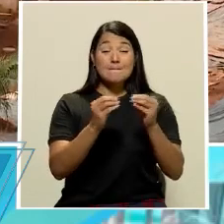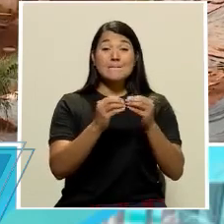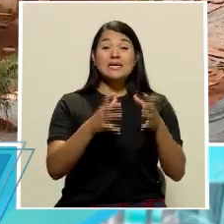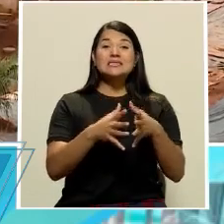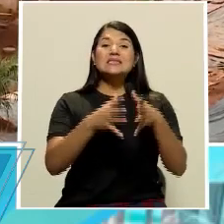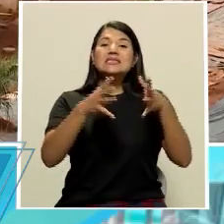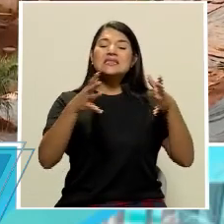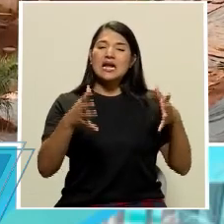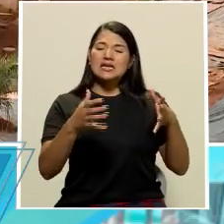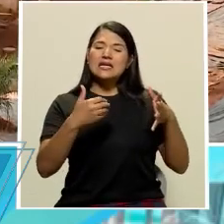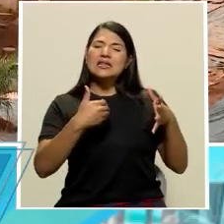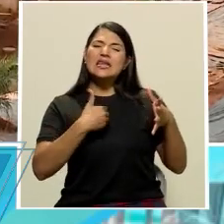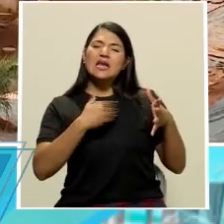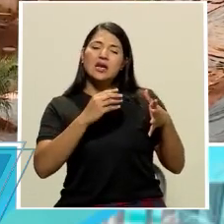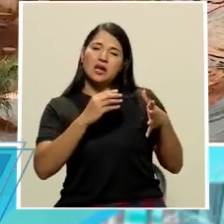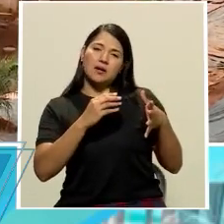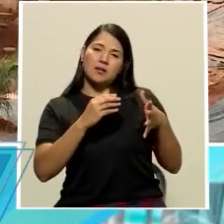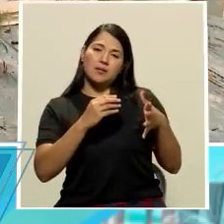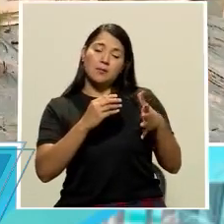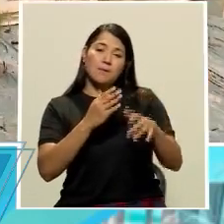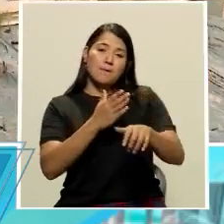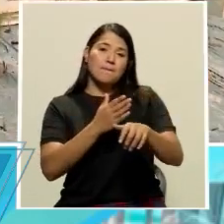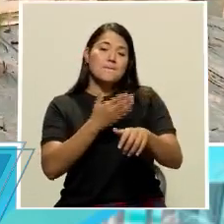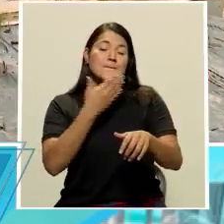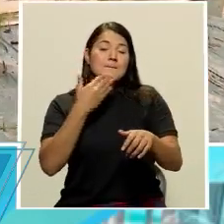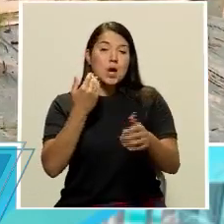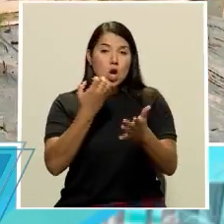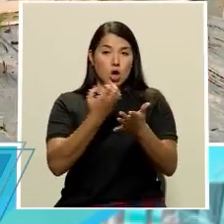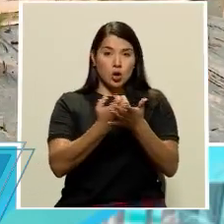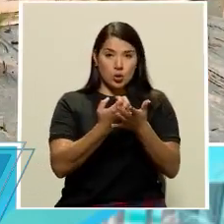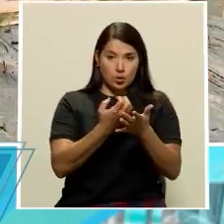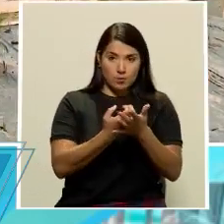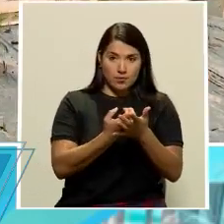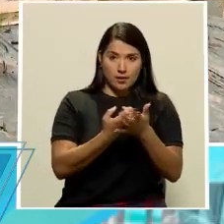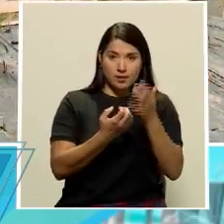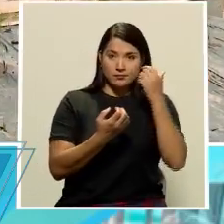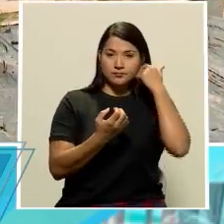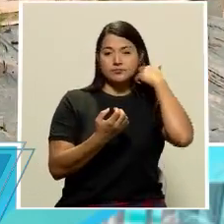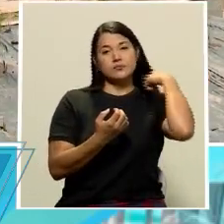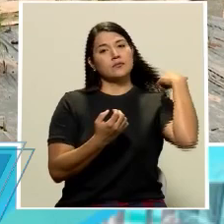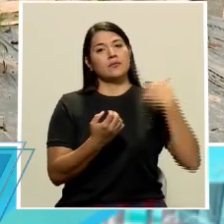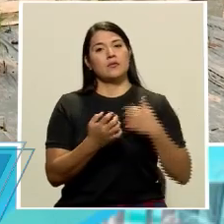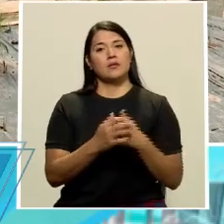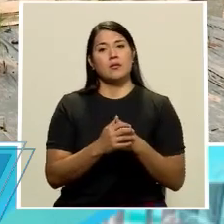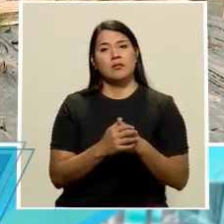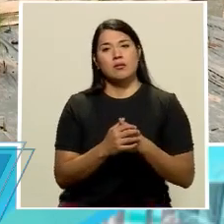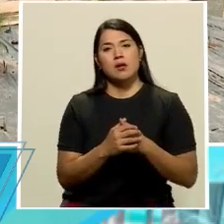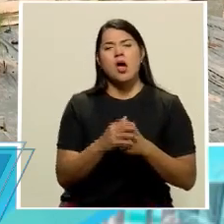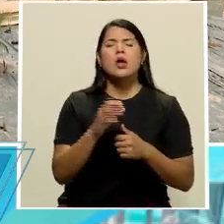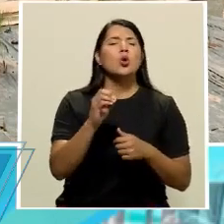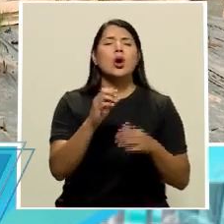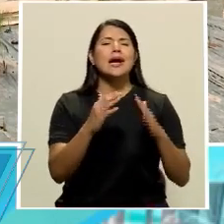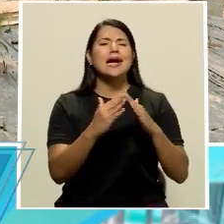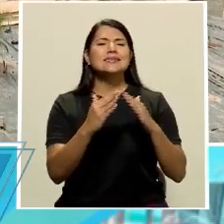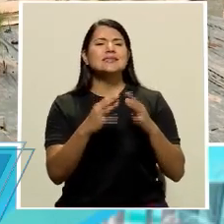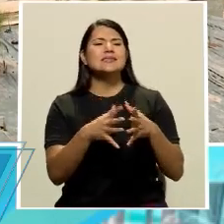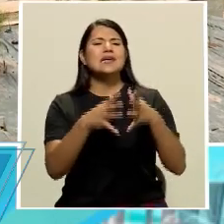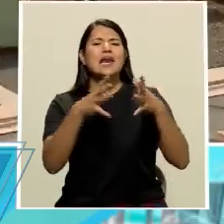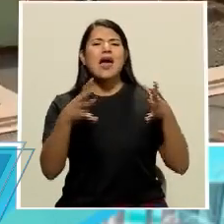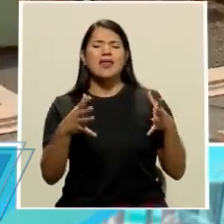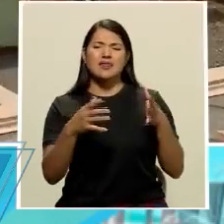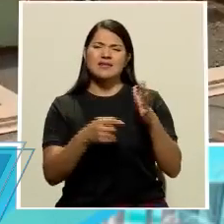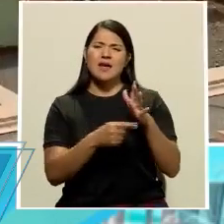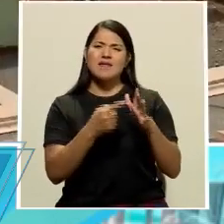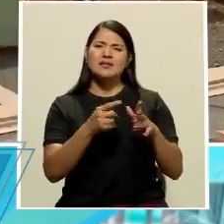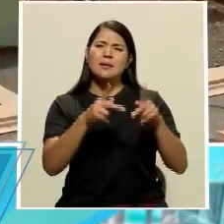hogares con ciertas características económicas de bajos ingresos y en ciertas condiciones rurales más que urbanas. Pero